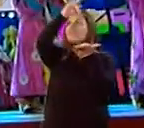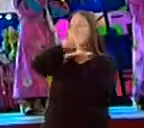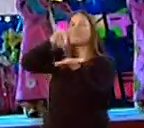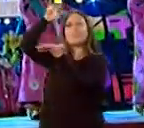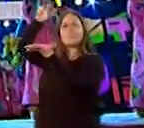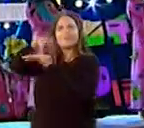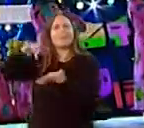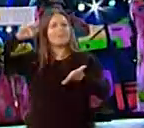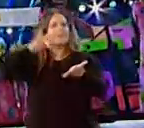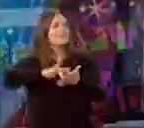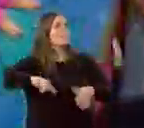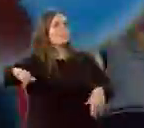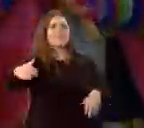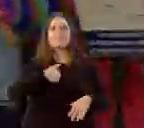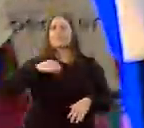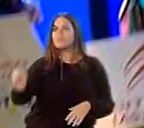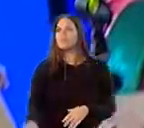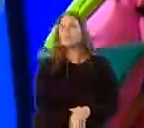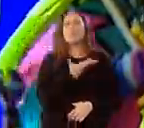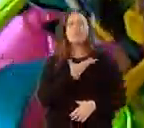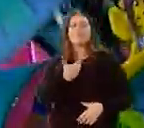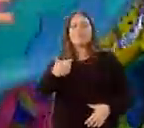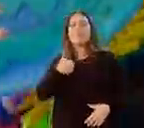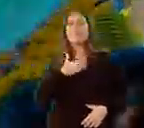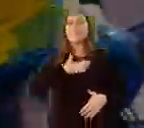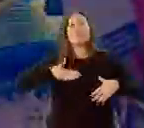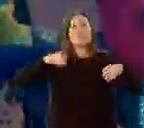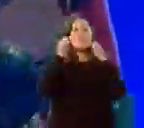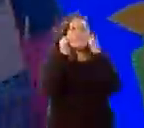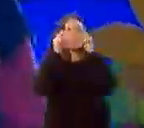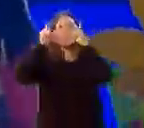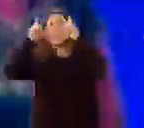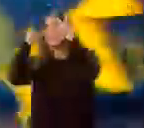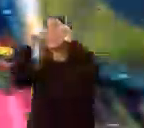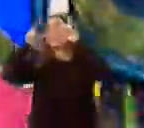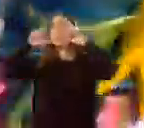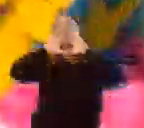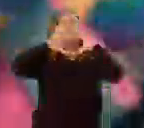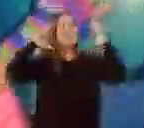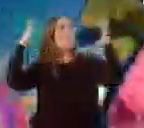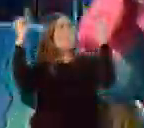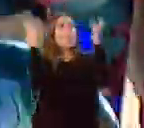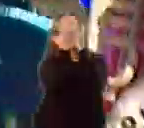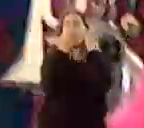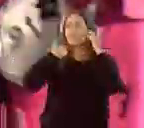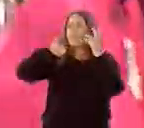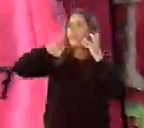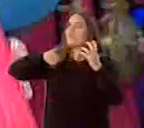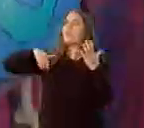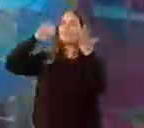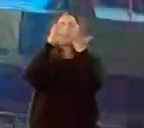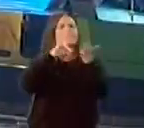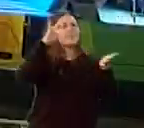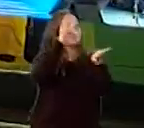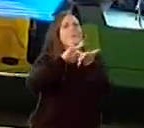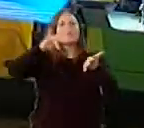no y más grande descubrir el mundo ar y